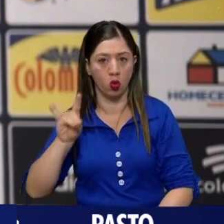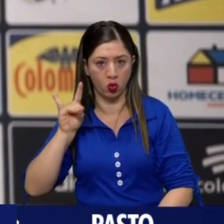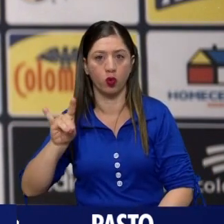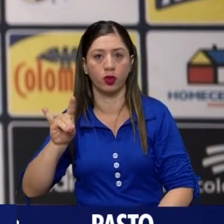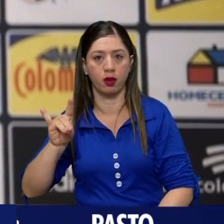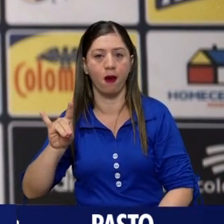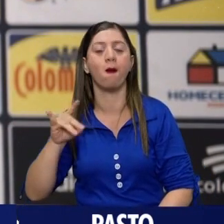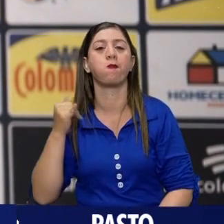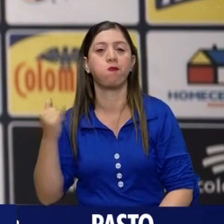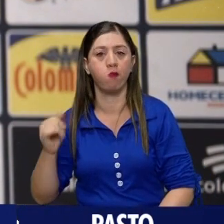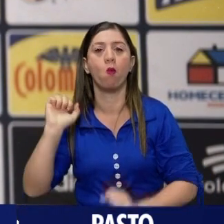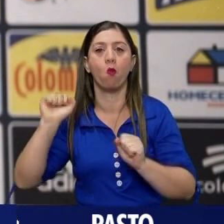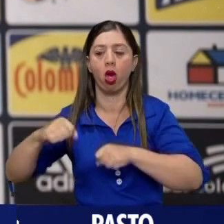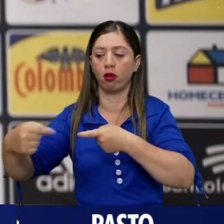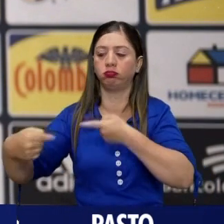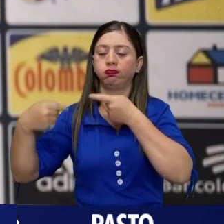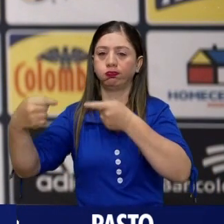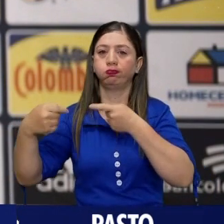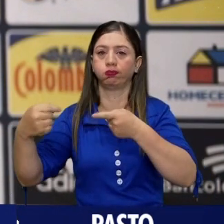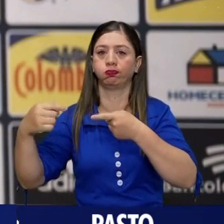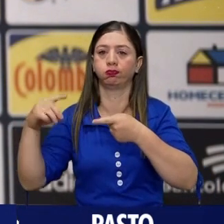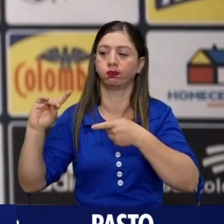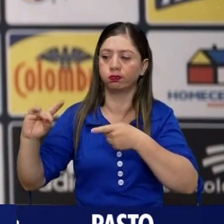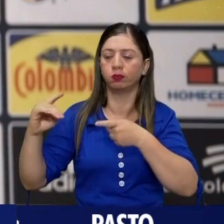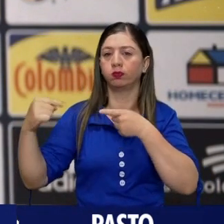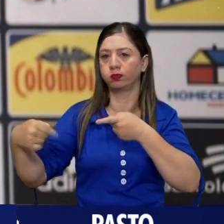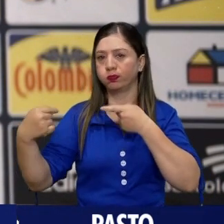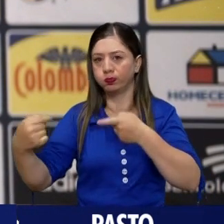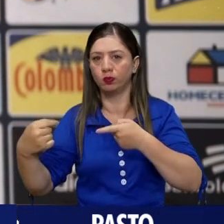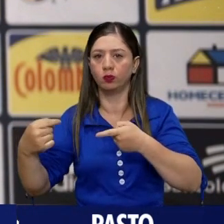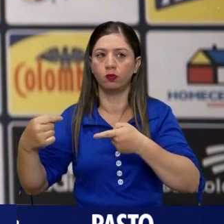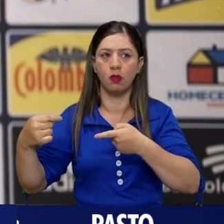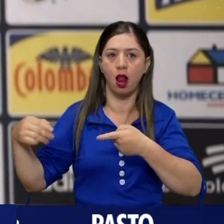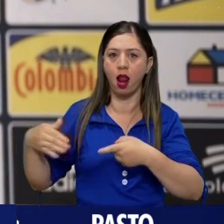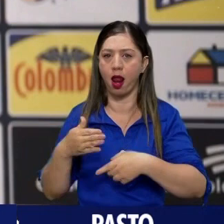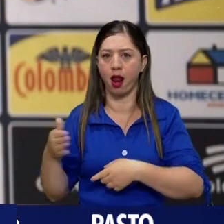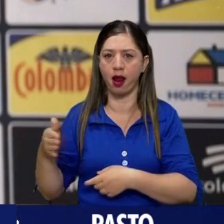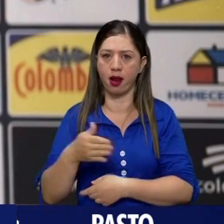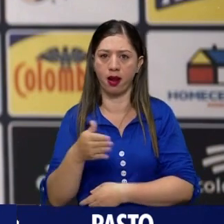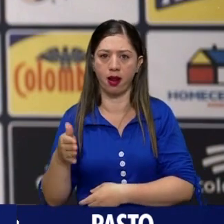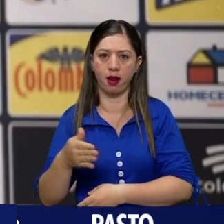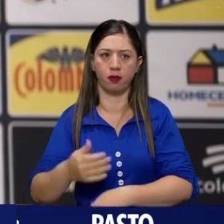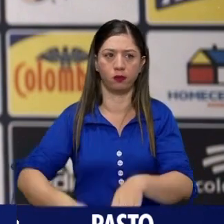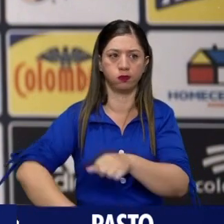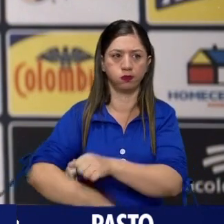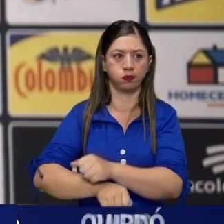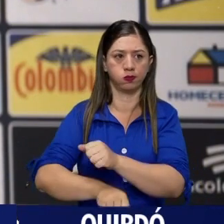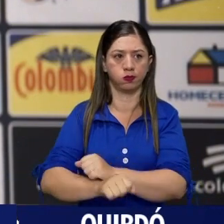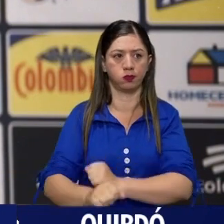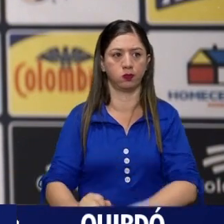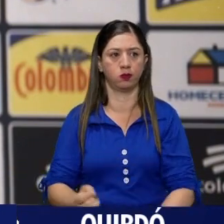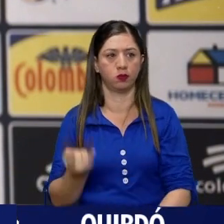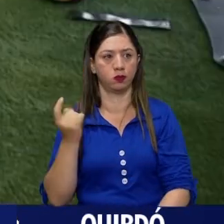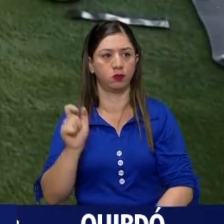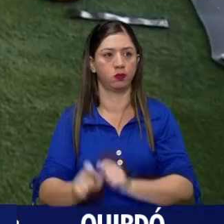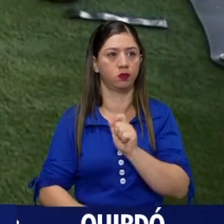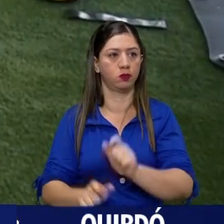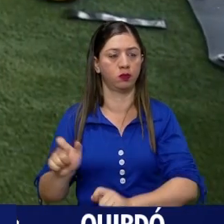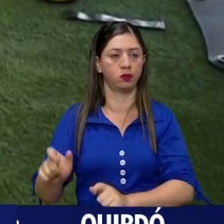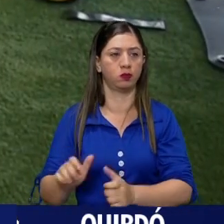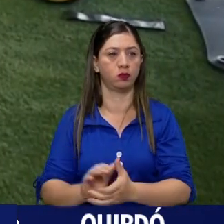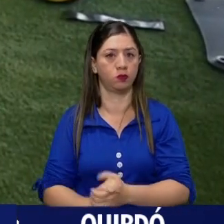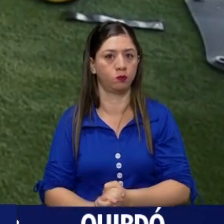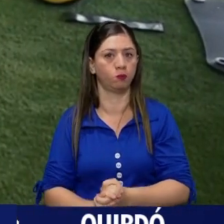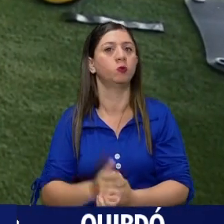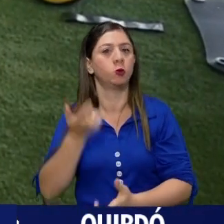tenemos un partido más que los delanteros. Dios quiera que podamos marcar, sabemos que